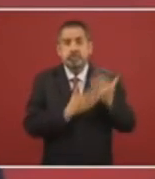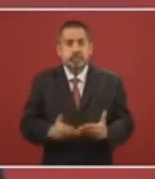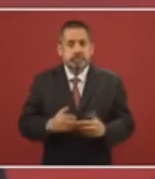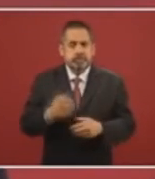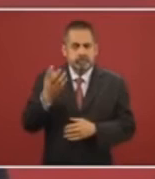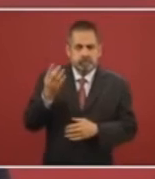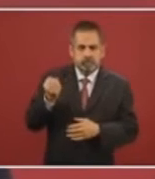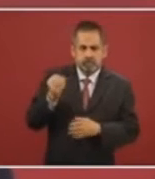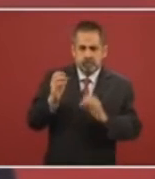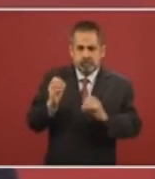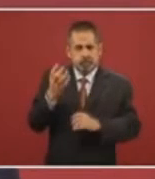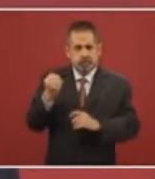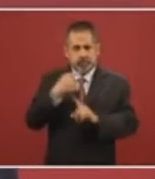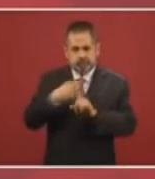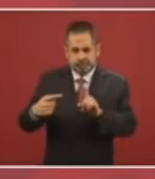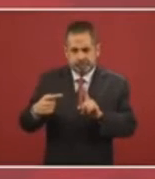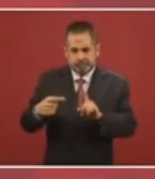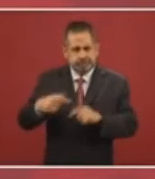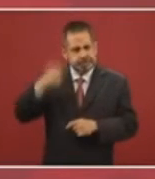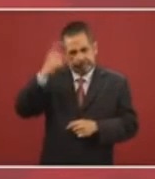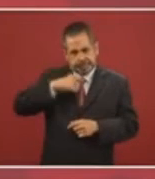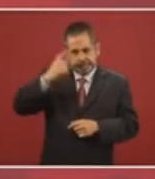9, 9:30 de la noche. Entonces,